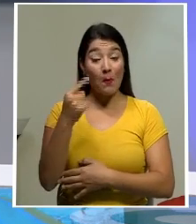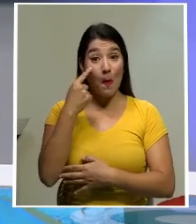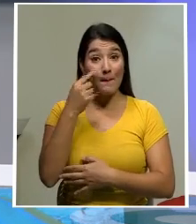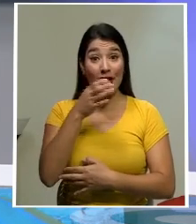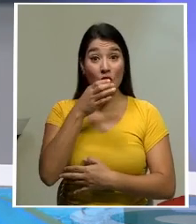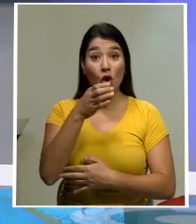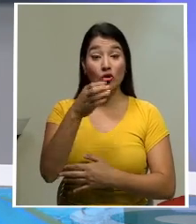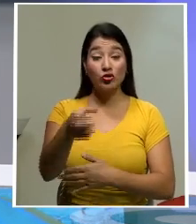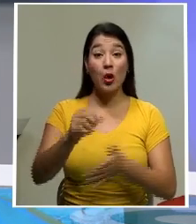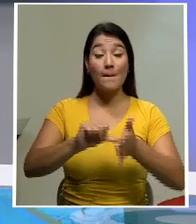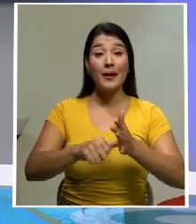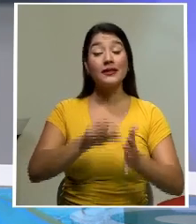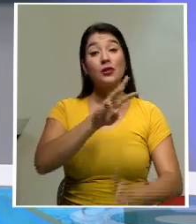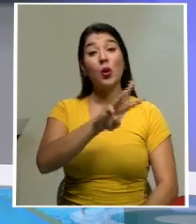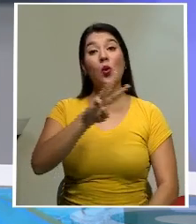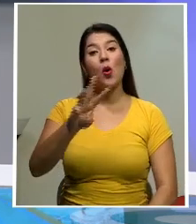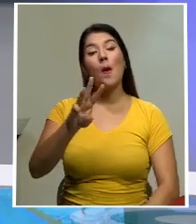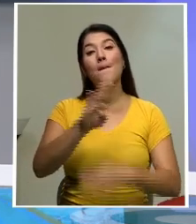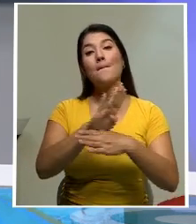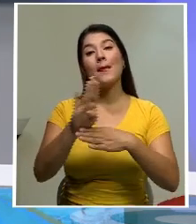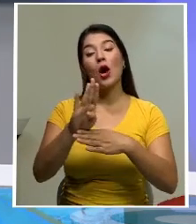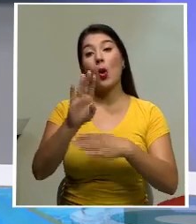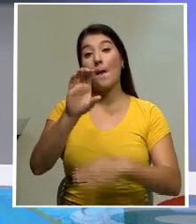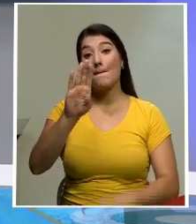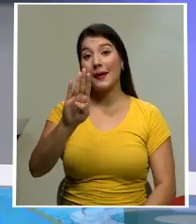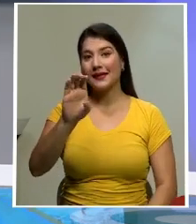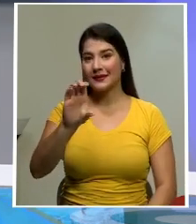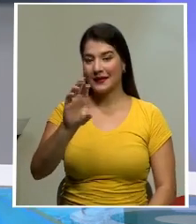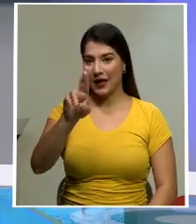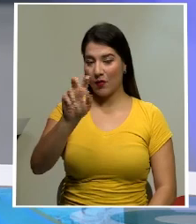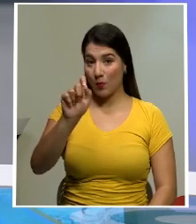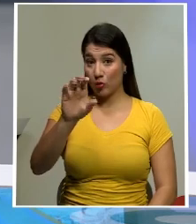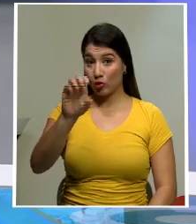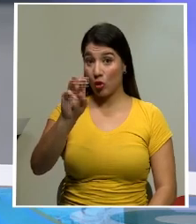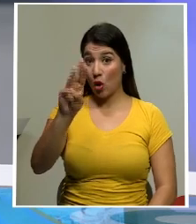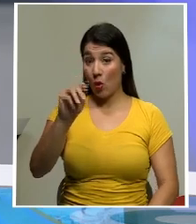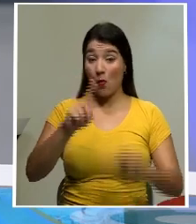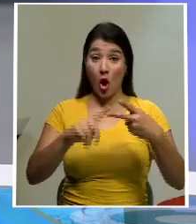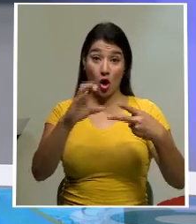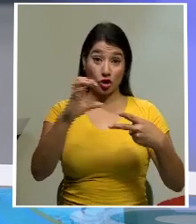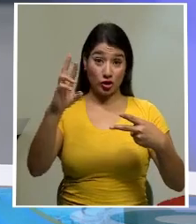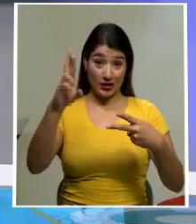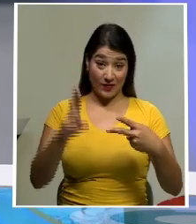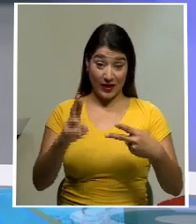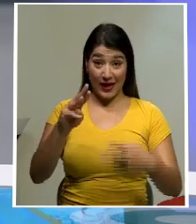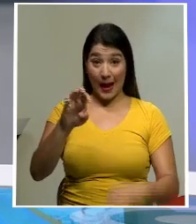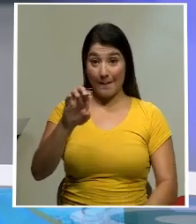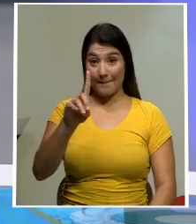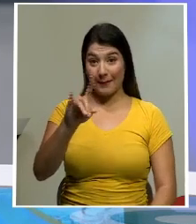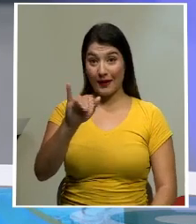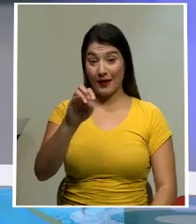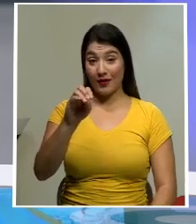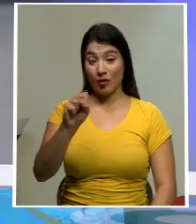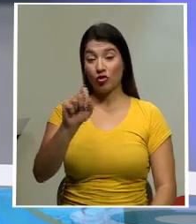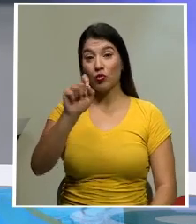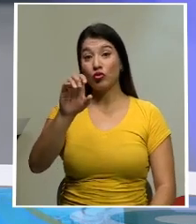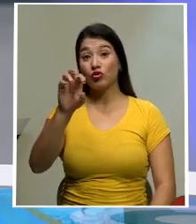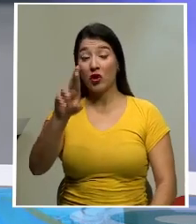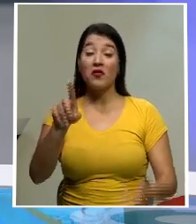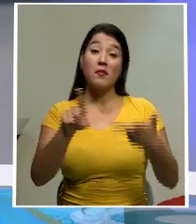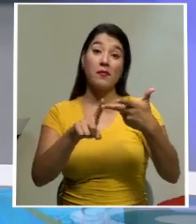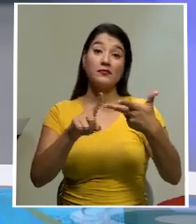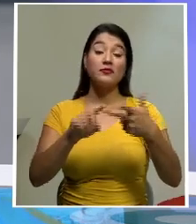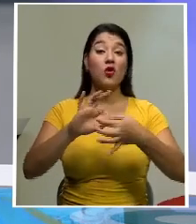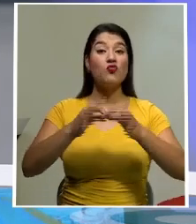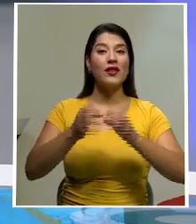sitio bancobcr.com y en costarricamedios.cr y a seguir la serie de Finanzas en Acción por las redes sociales del